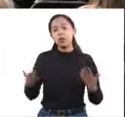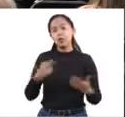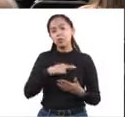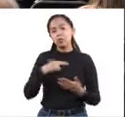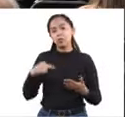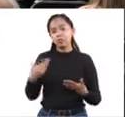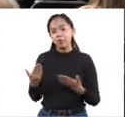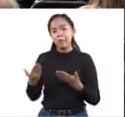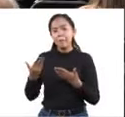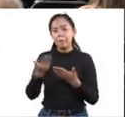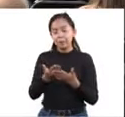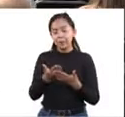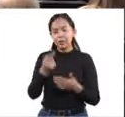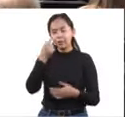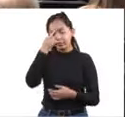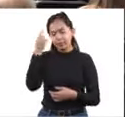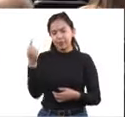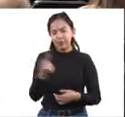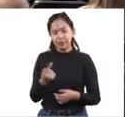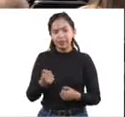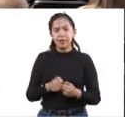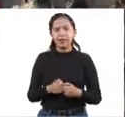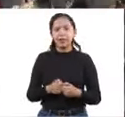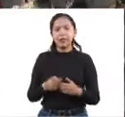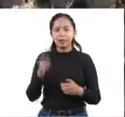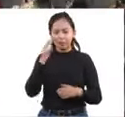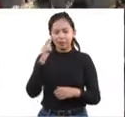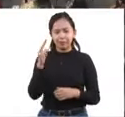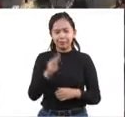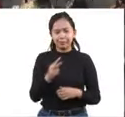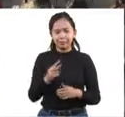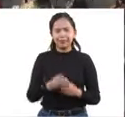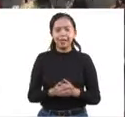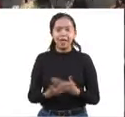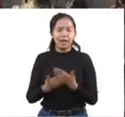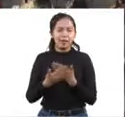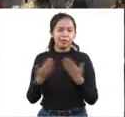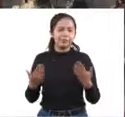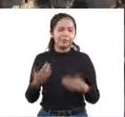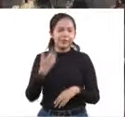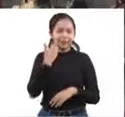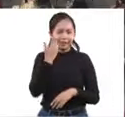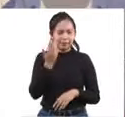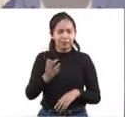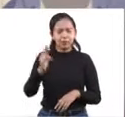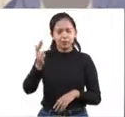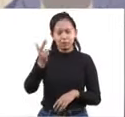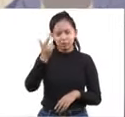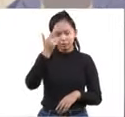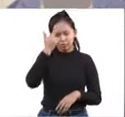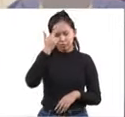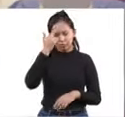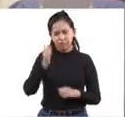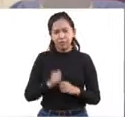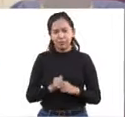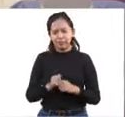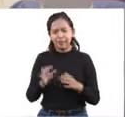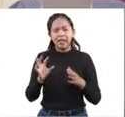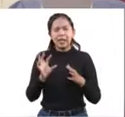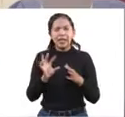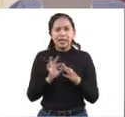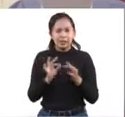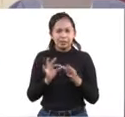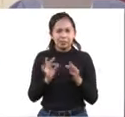esta presentación del libro con un homenaje que es muy merecido, y quisiera brevemente describir por